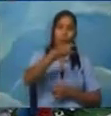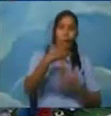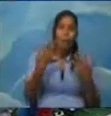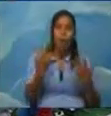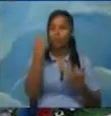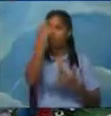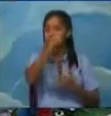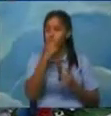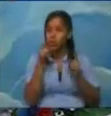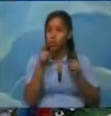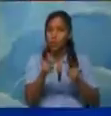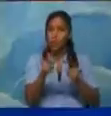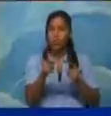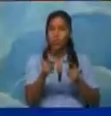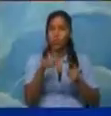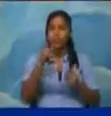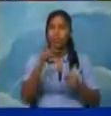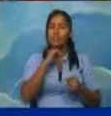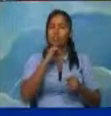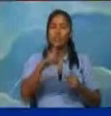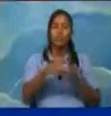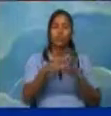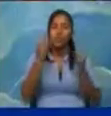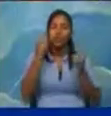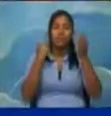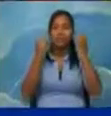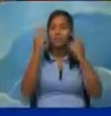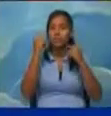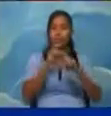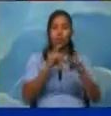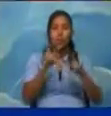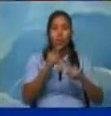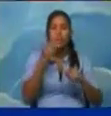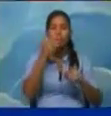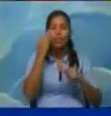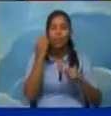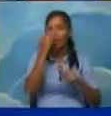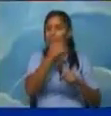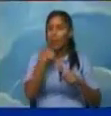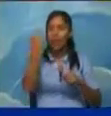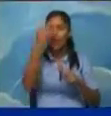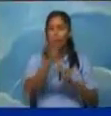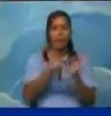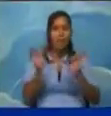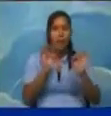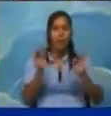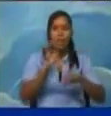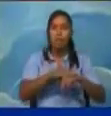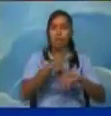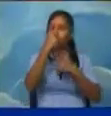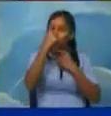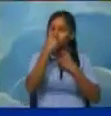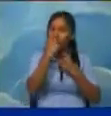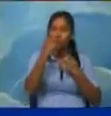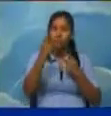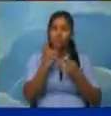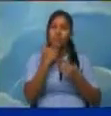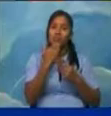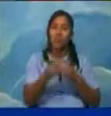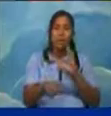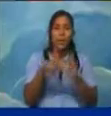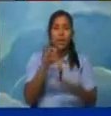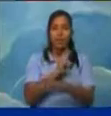menjurjes. Eso es manteca pintada. No se eche manteca en la cara, que eso la arruga más rápido.